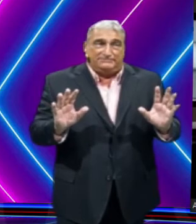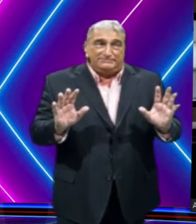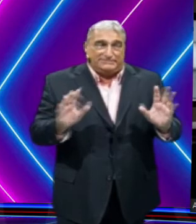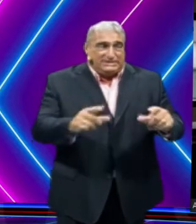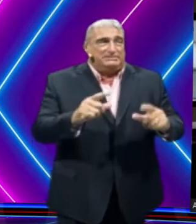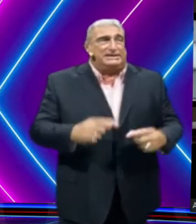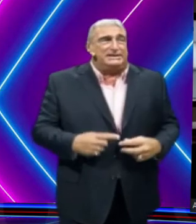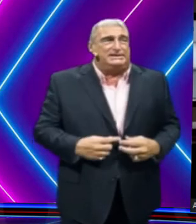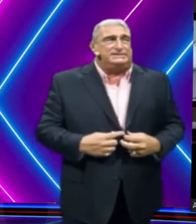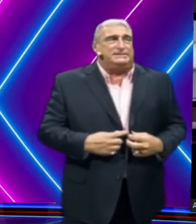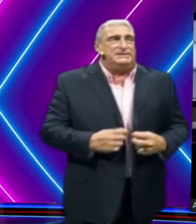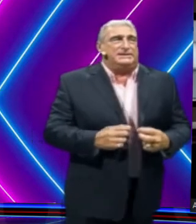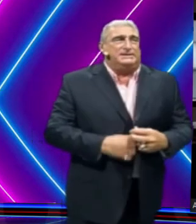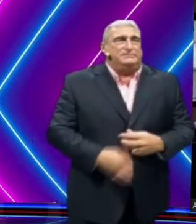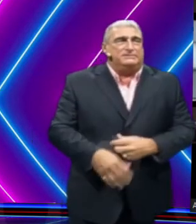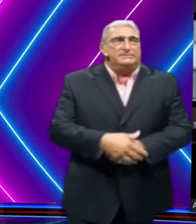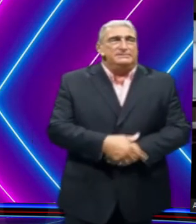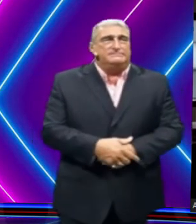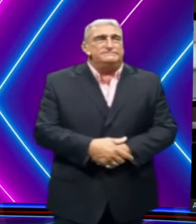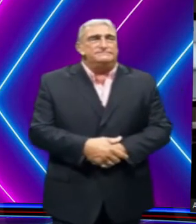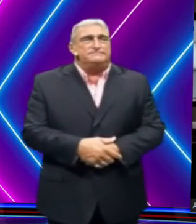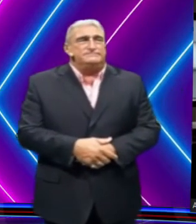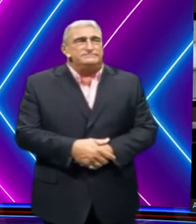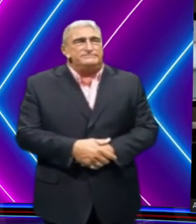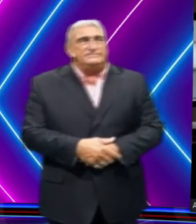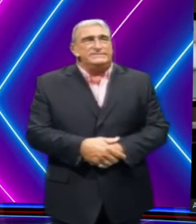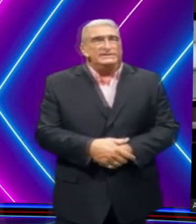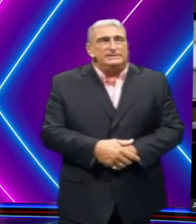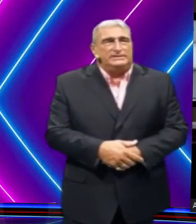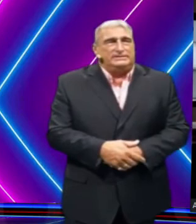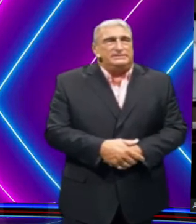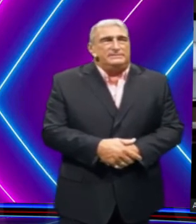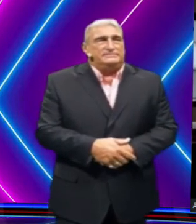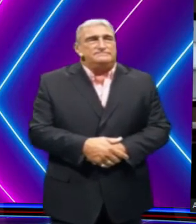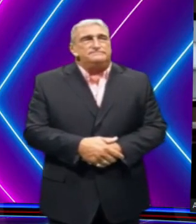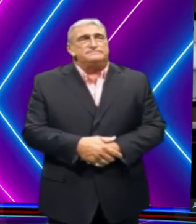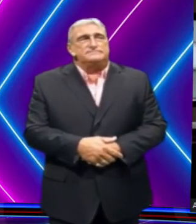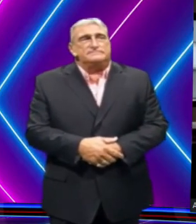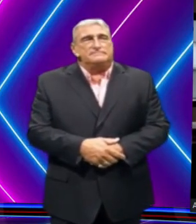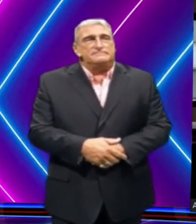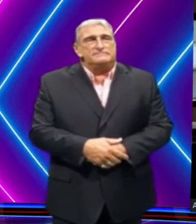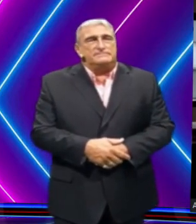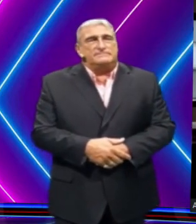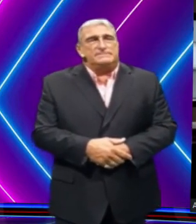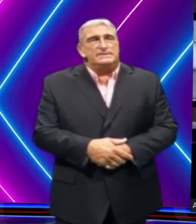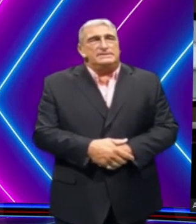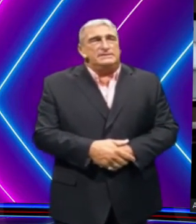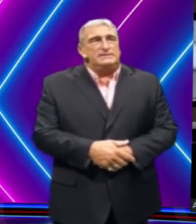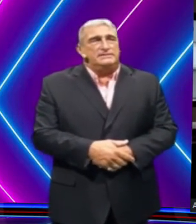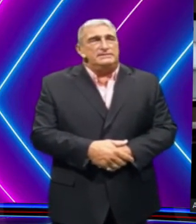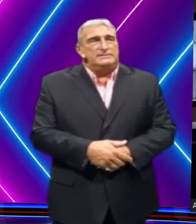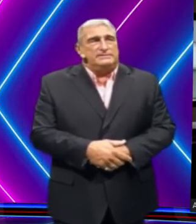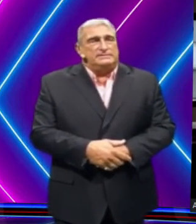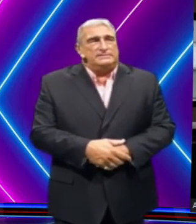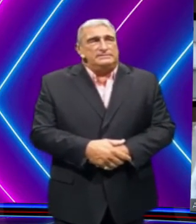realidad. Tíreme la realidad, me gusta más. Pero me parece que esto forma parte también, Pedro. ¿Por qué? Porque la